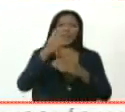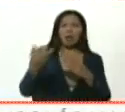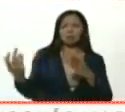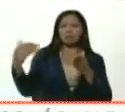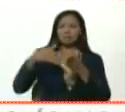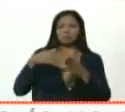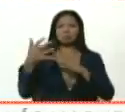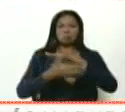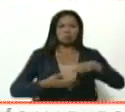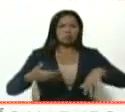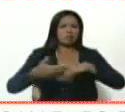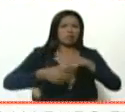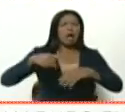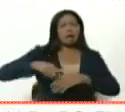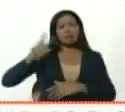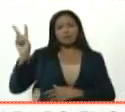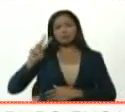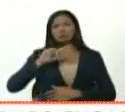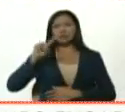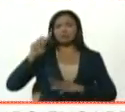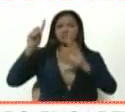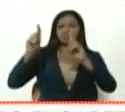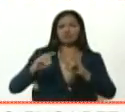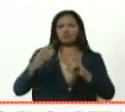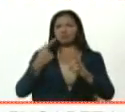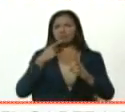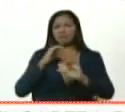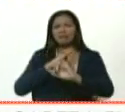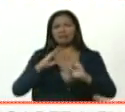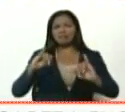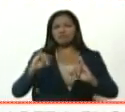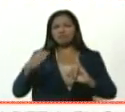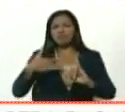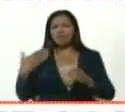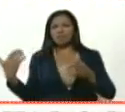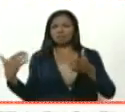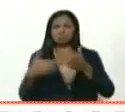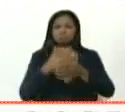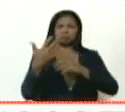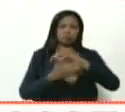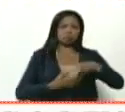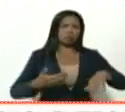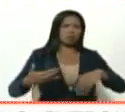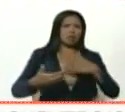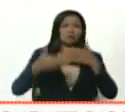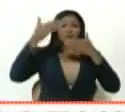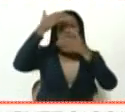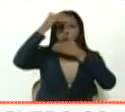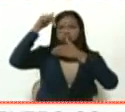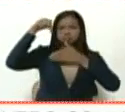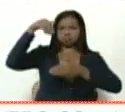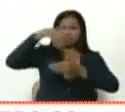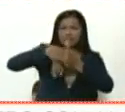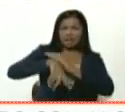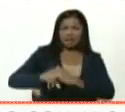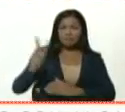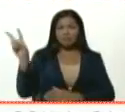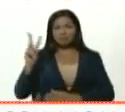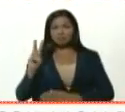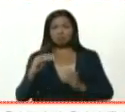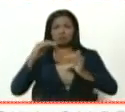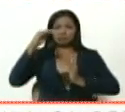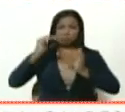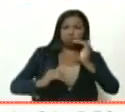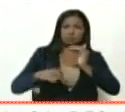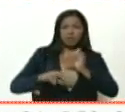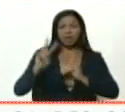Venezuela. Se ha decidido un plan para traer el terrorismo a Venezuela, para